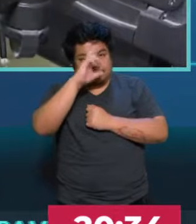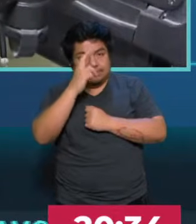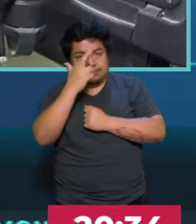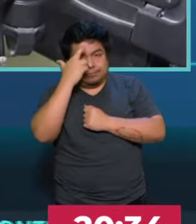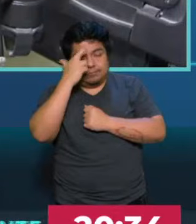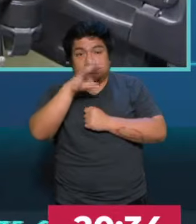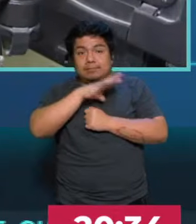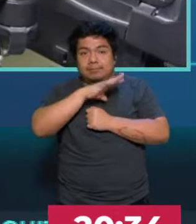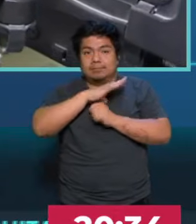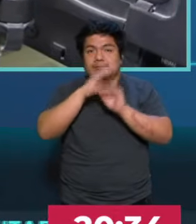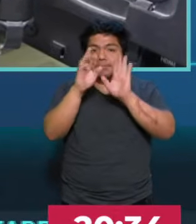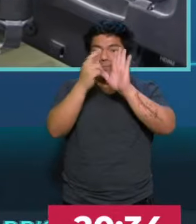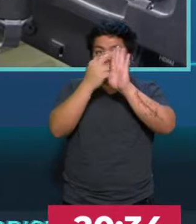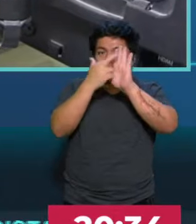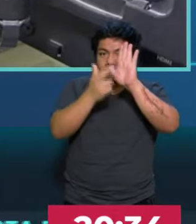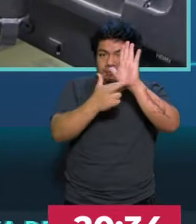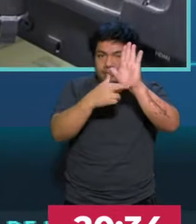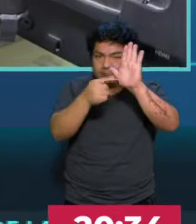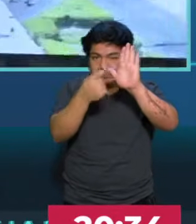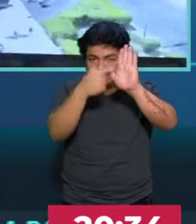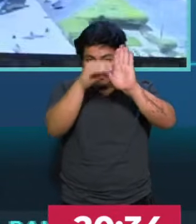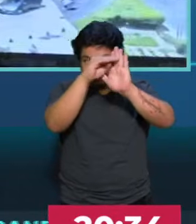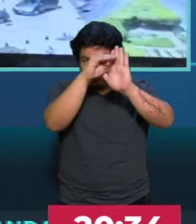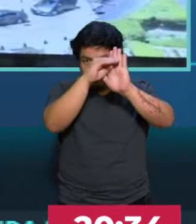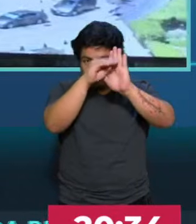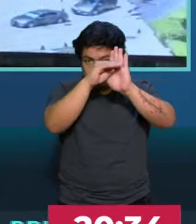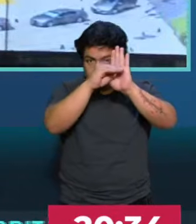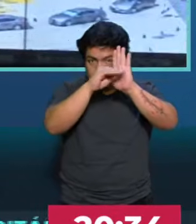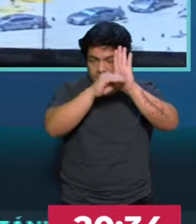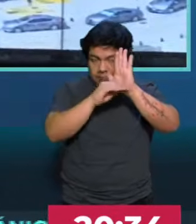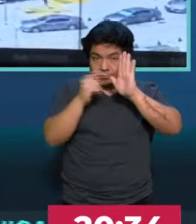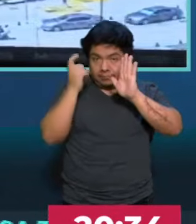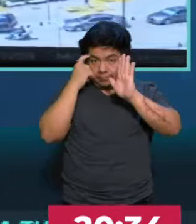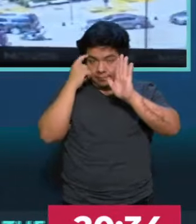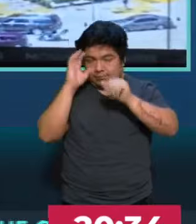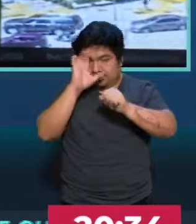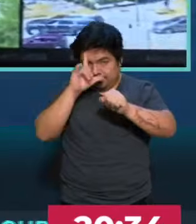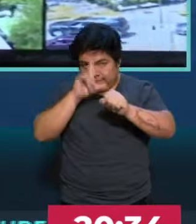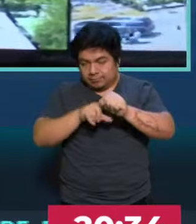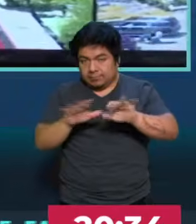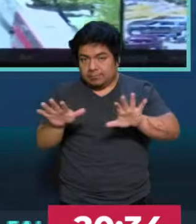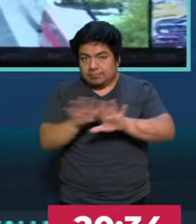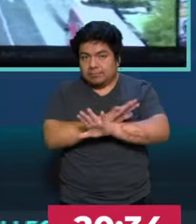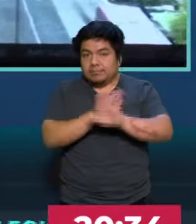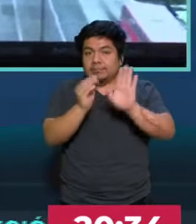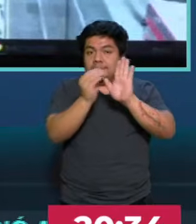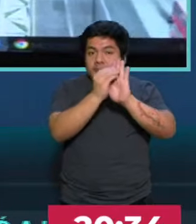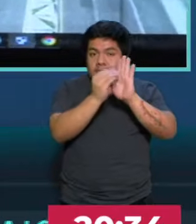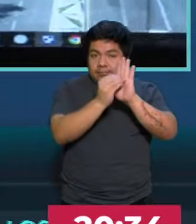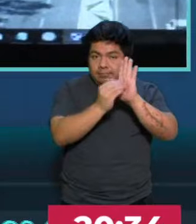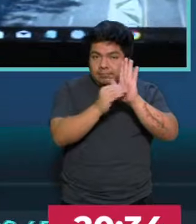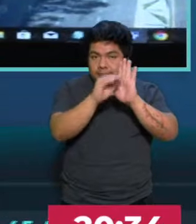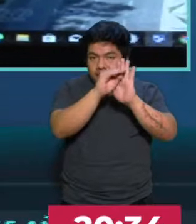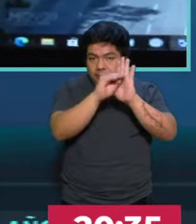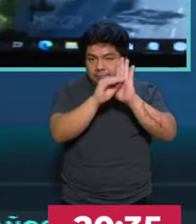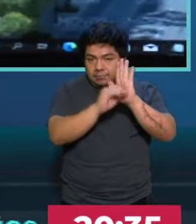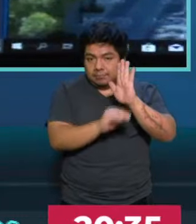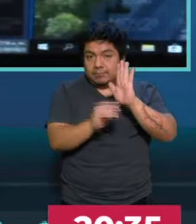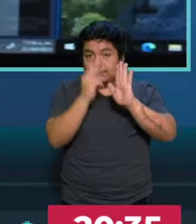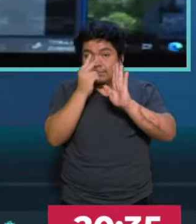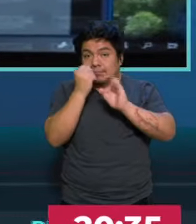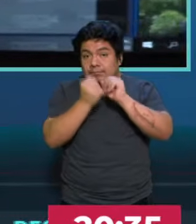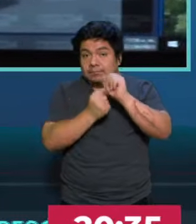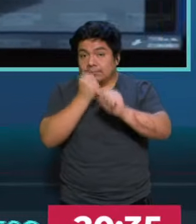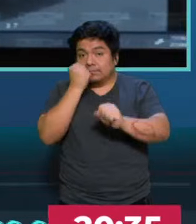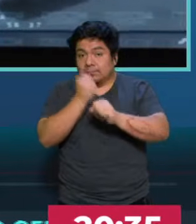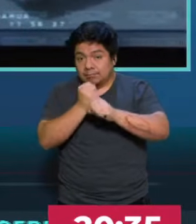marco normativo, además de esta oportunidad de evolución de cultura cívica, y ese marco normativo establece penas que en un extremo van hasta 2 años de